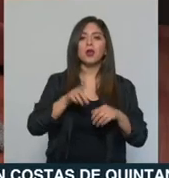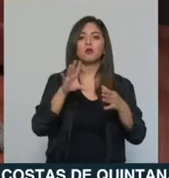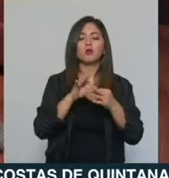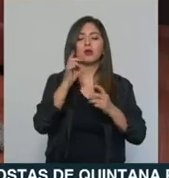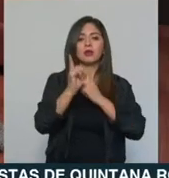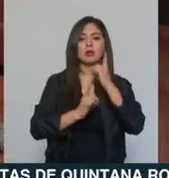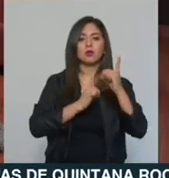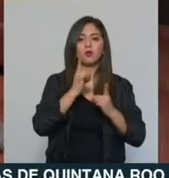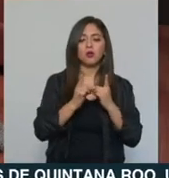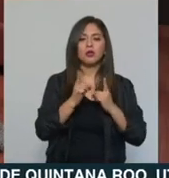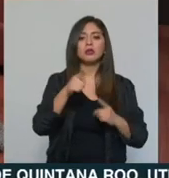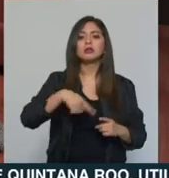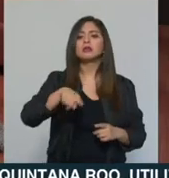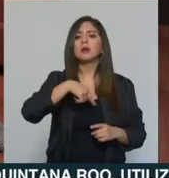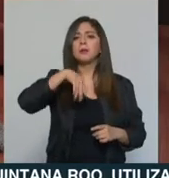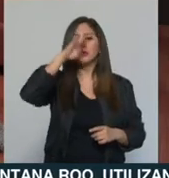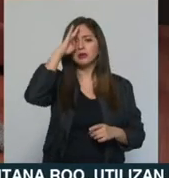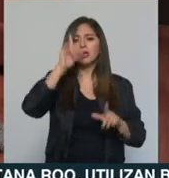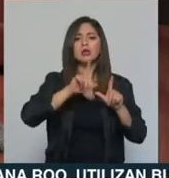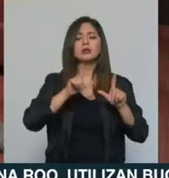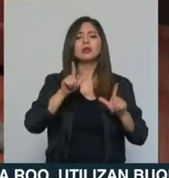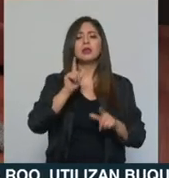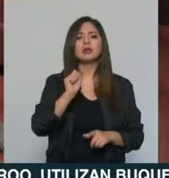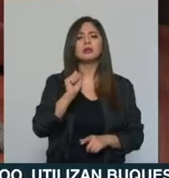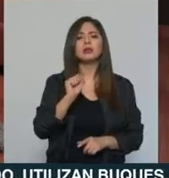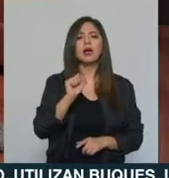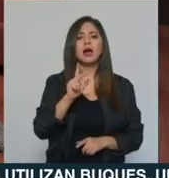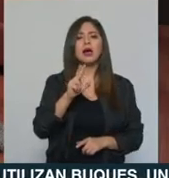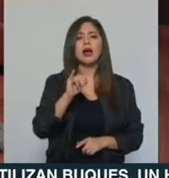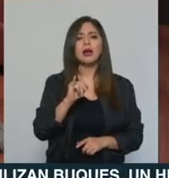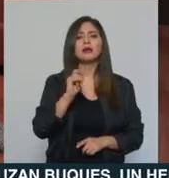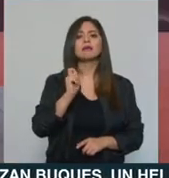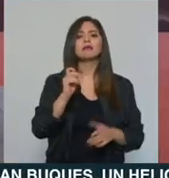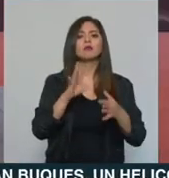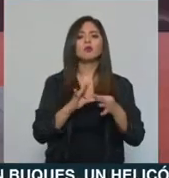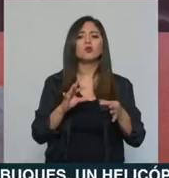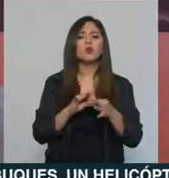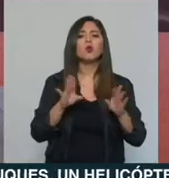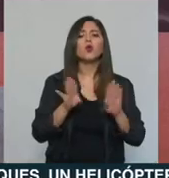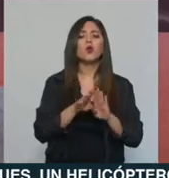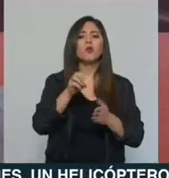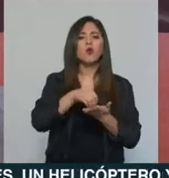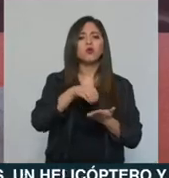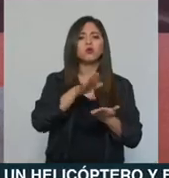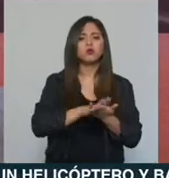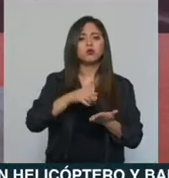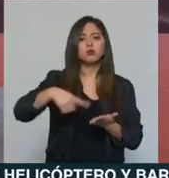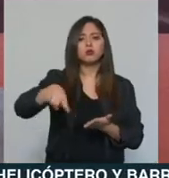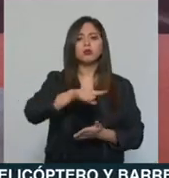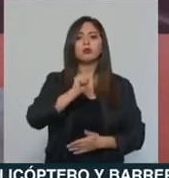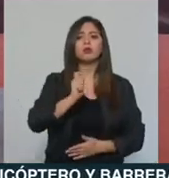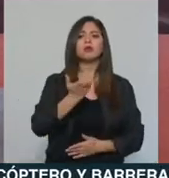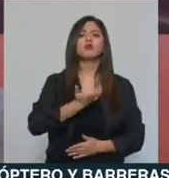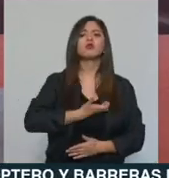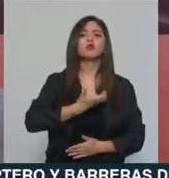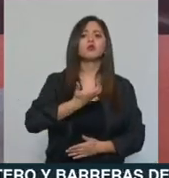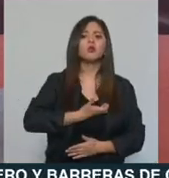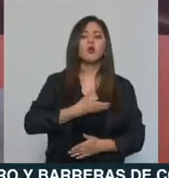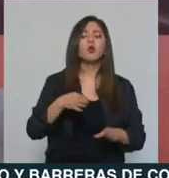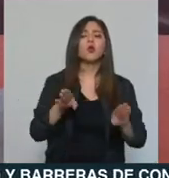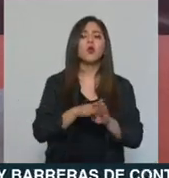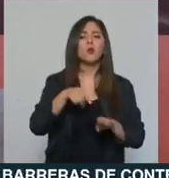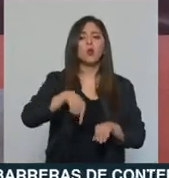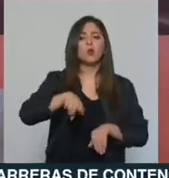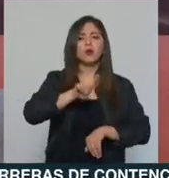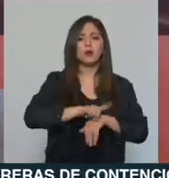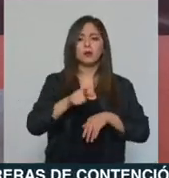Y vámonos ahora, y creo que ya está lista en la línea nuestra compañera Saray Mariscal para contarnos cómo se registra en el centro histórico pues el movimiento comercial esta